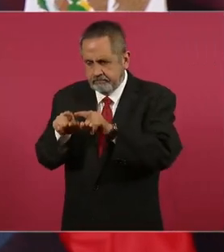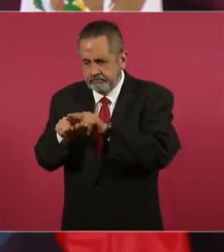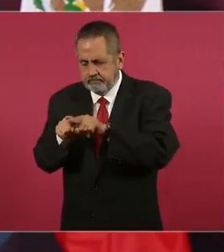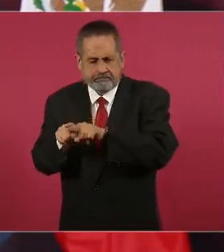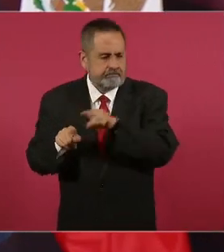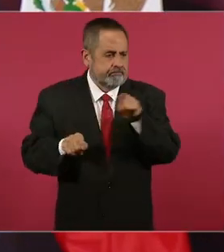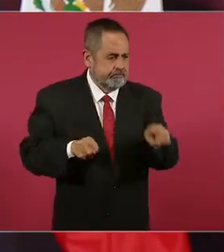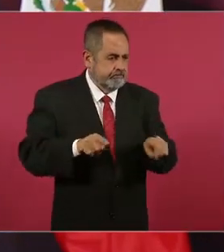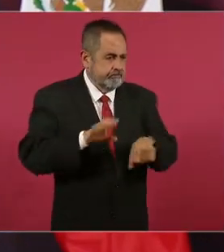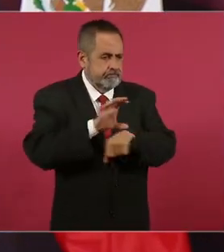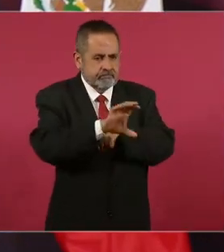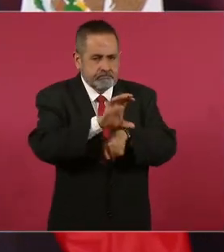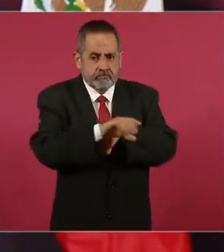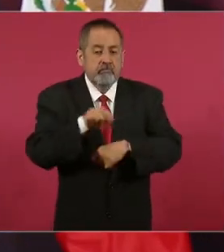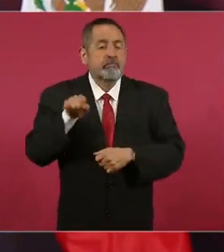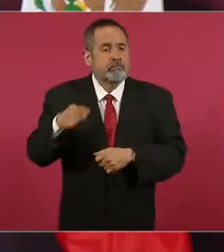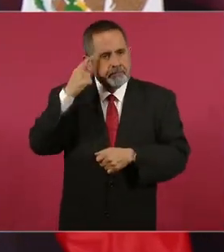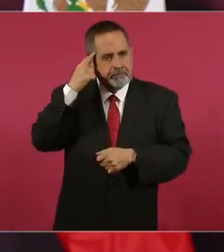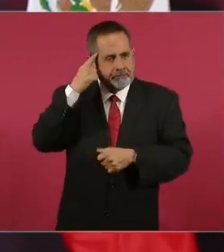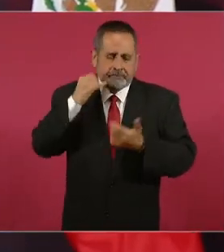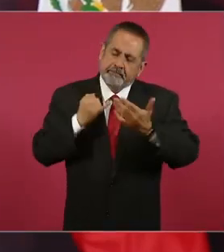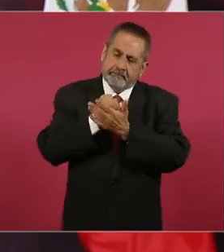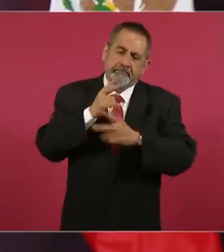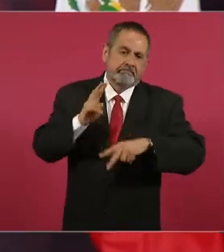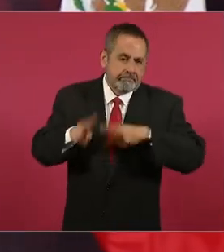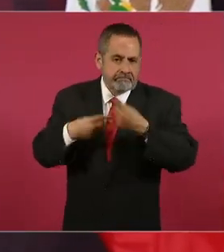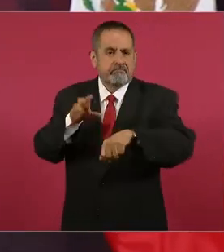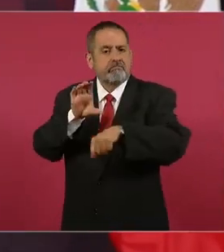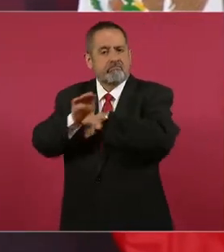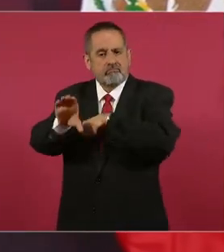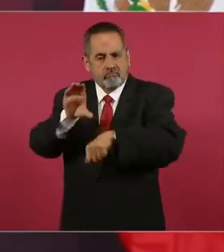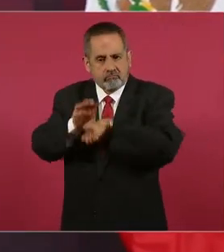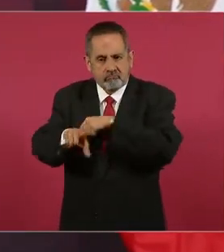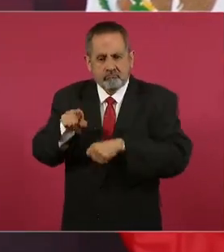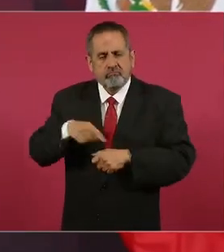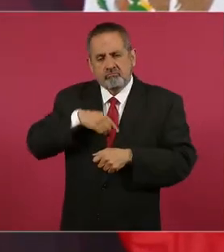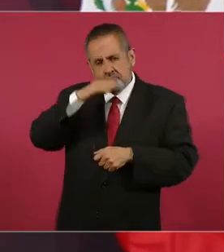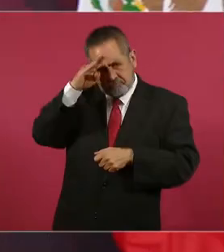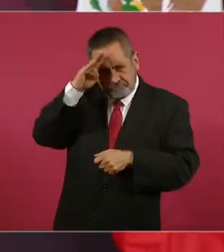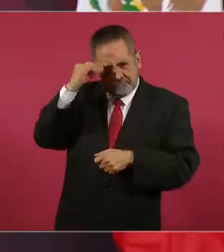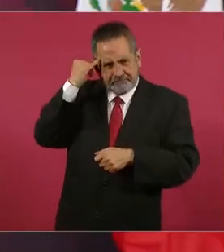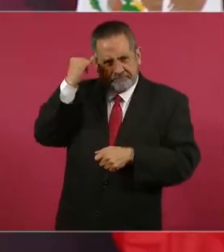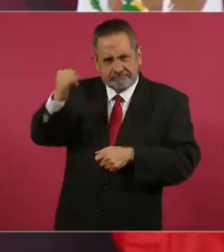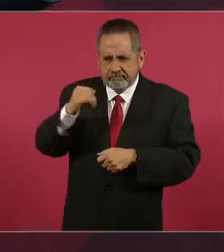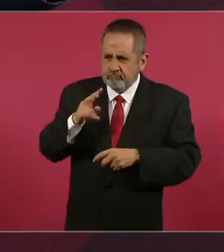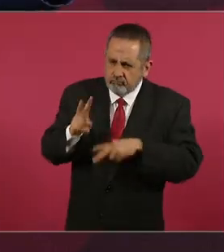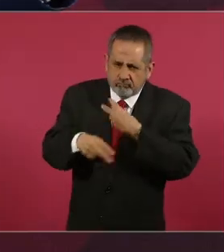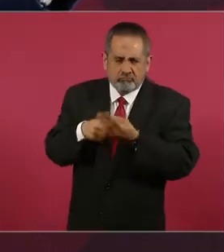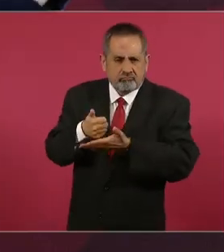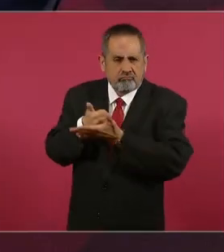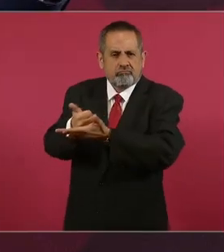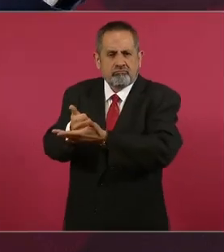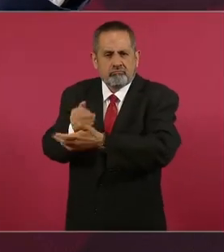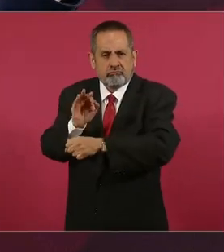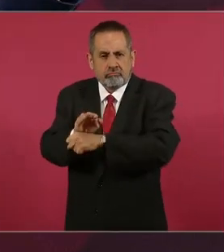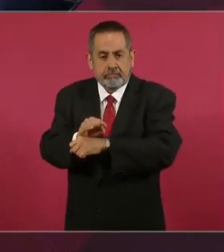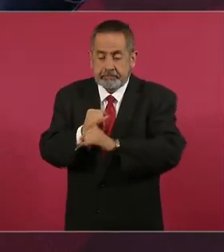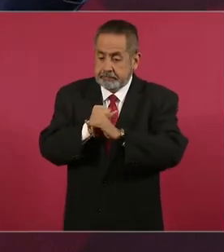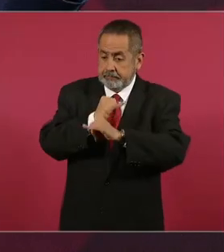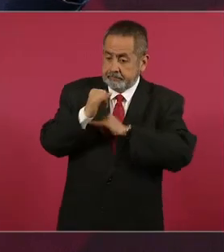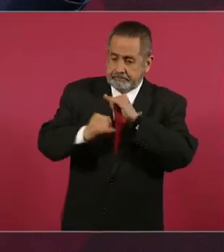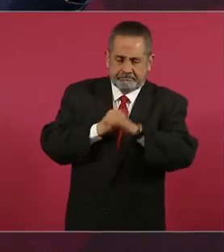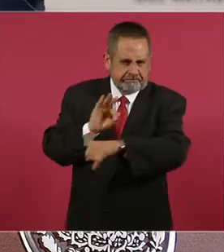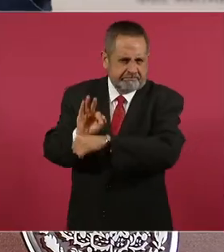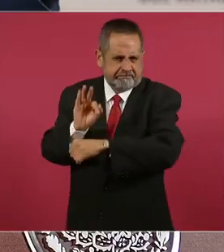a Colombia, y decidió irse a Colombia, y siempre con la idea de que yo voy a ir a ayudarlos, como un